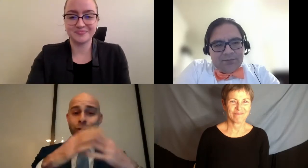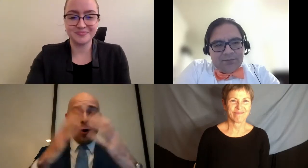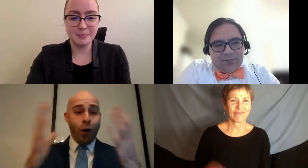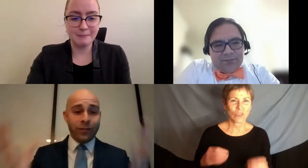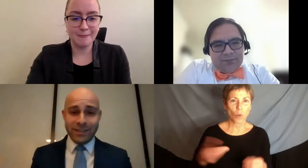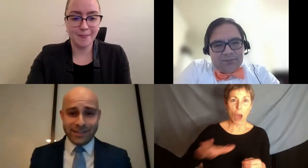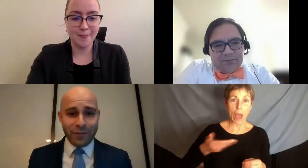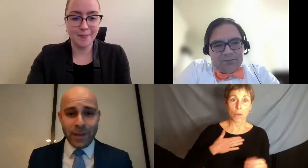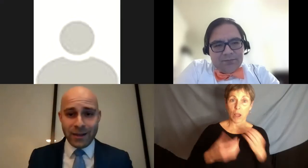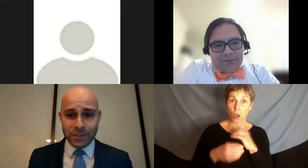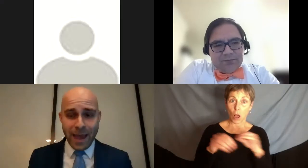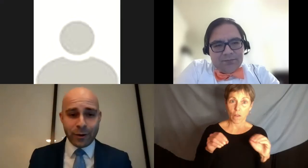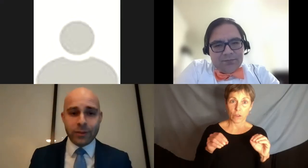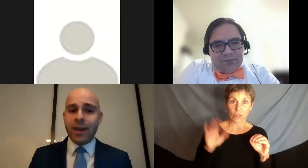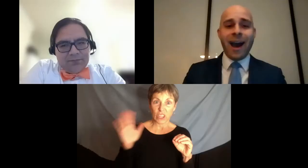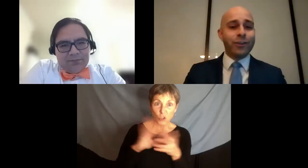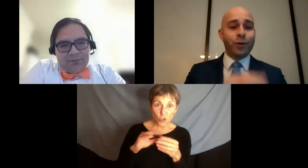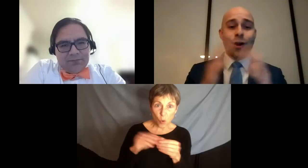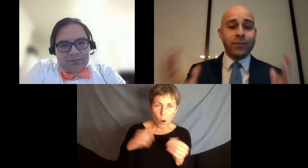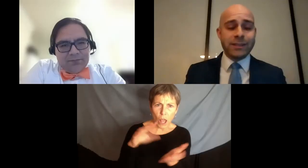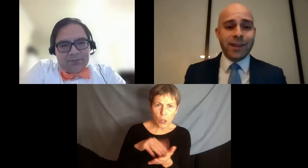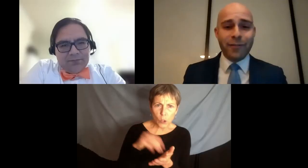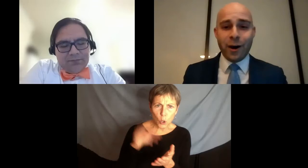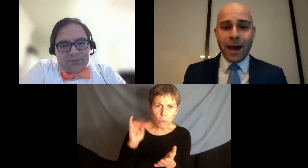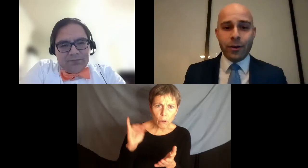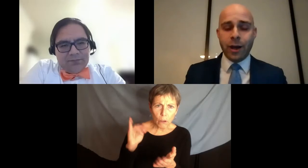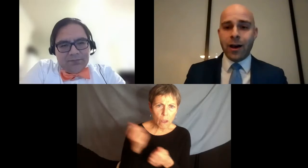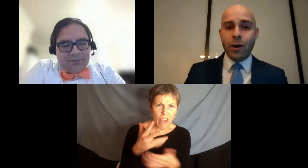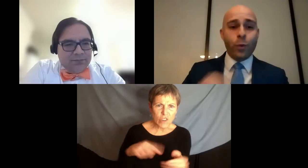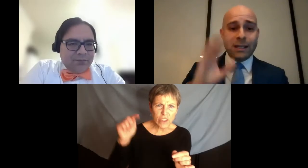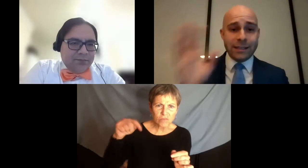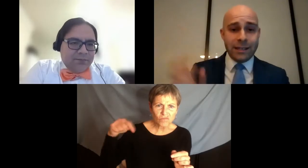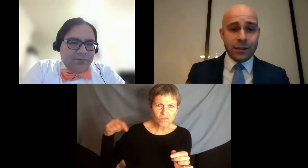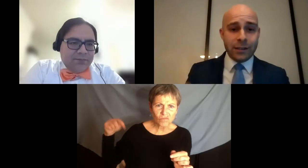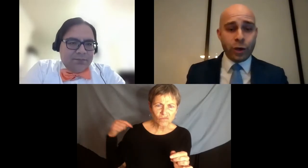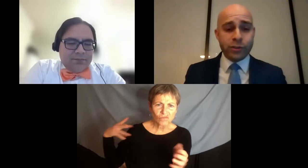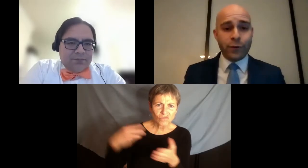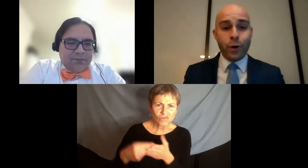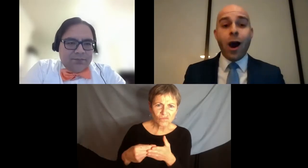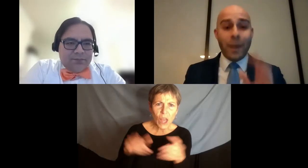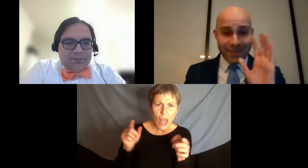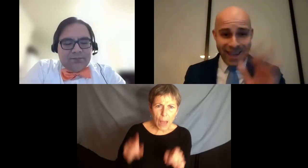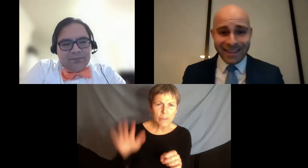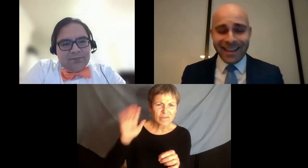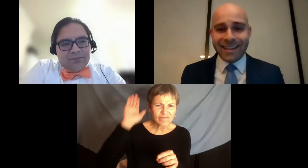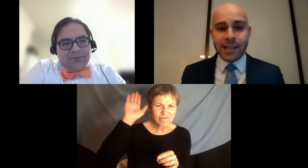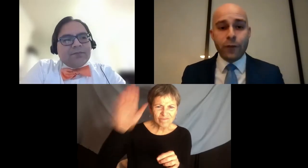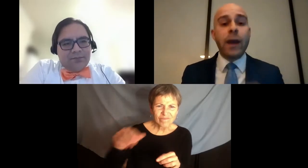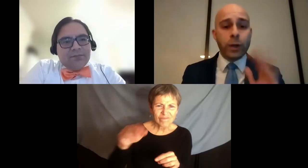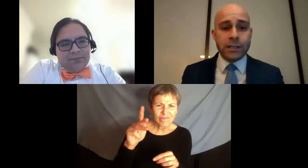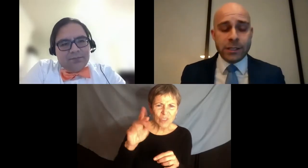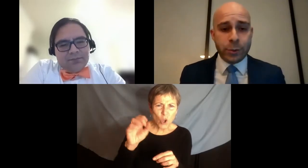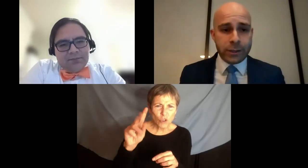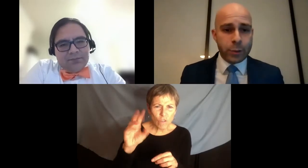él nos contrató a nosotros. Yo aprendí todo esto sobre la historia de él y lo que él había hecho en